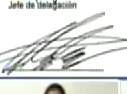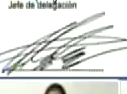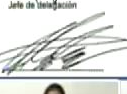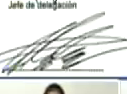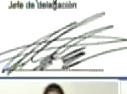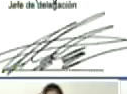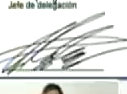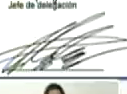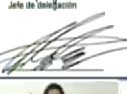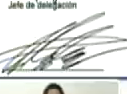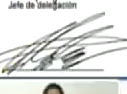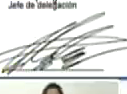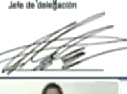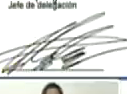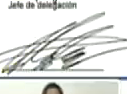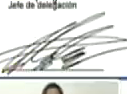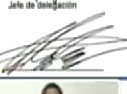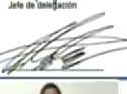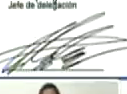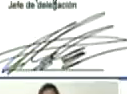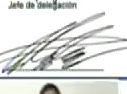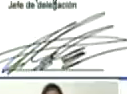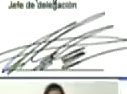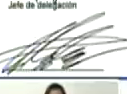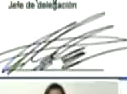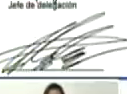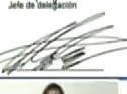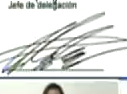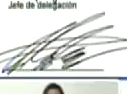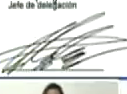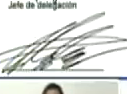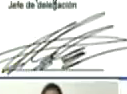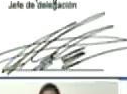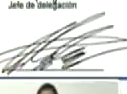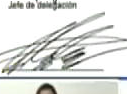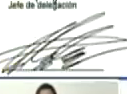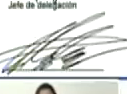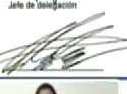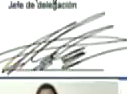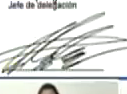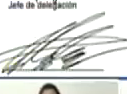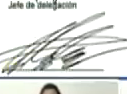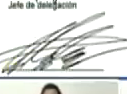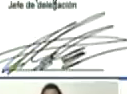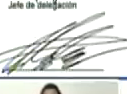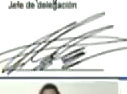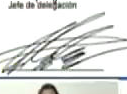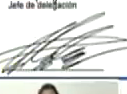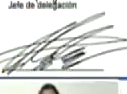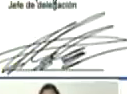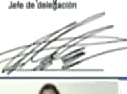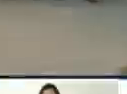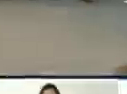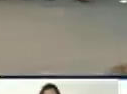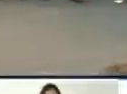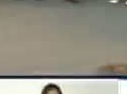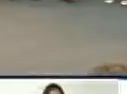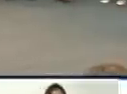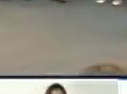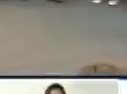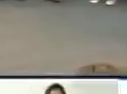en México, y estarán llegando a Venezuela 3.150 millones de dólares para invertirlo en